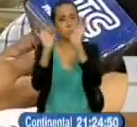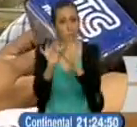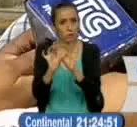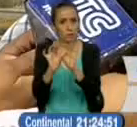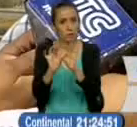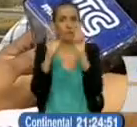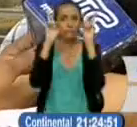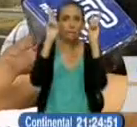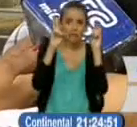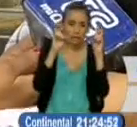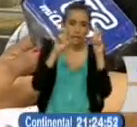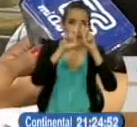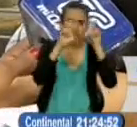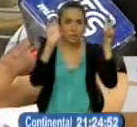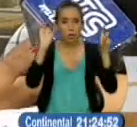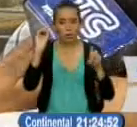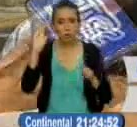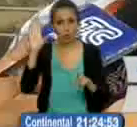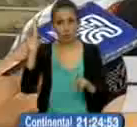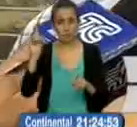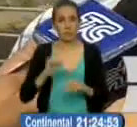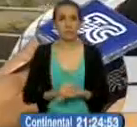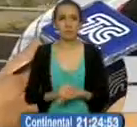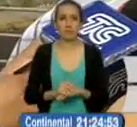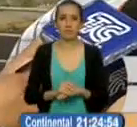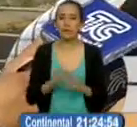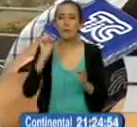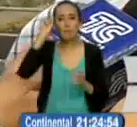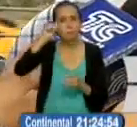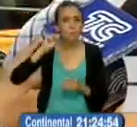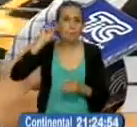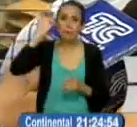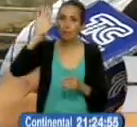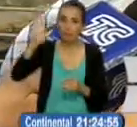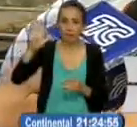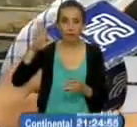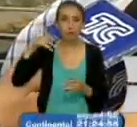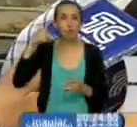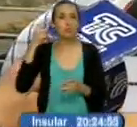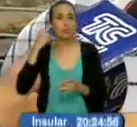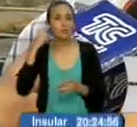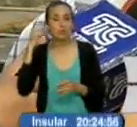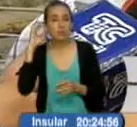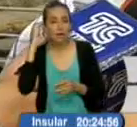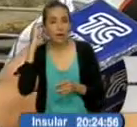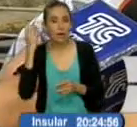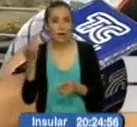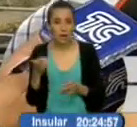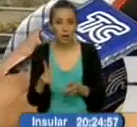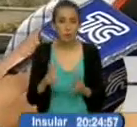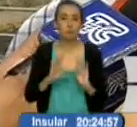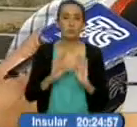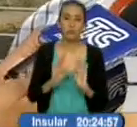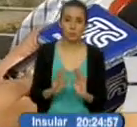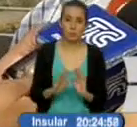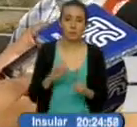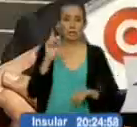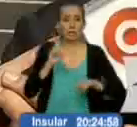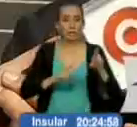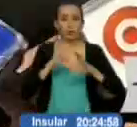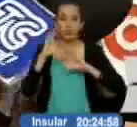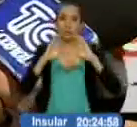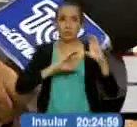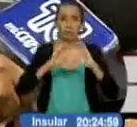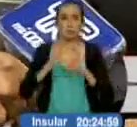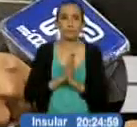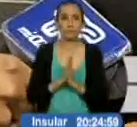a la investigación del caso de Brecht. Fueron videos, audios y fragmentos de conversaciones. Es